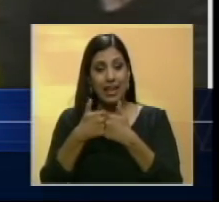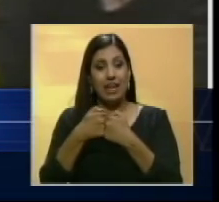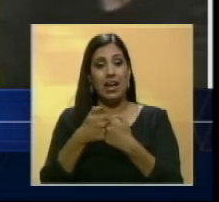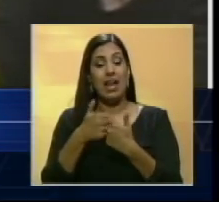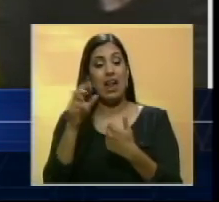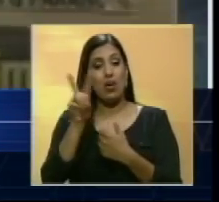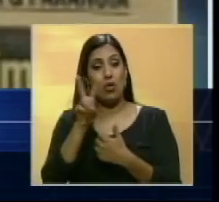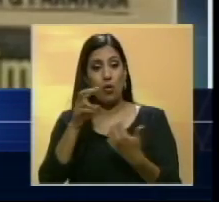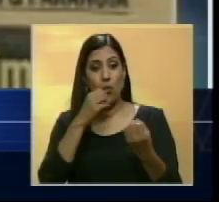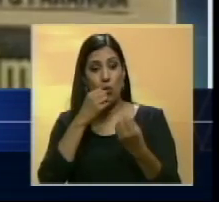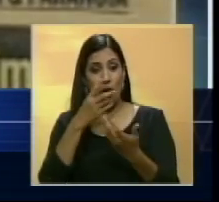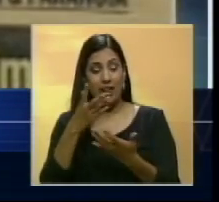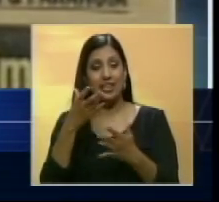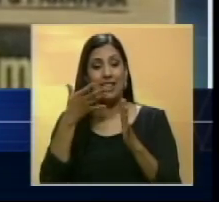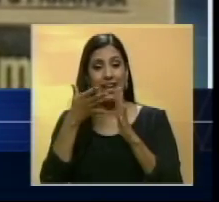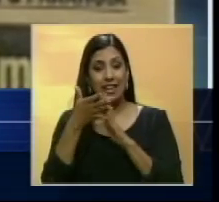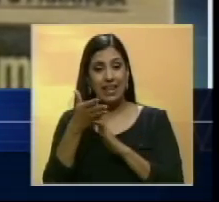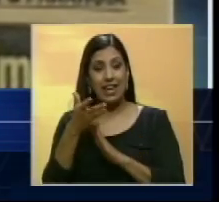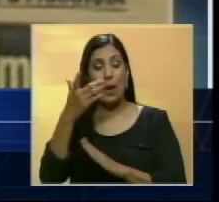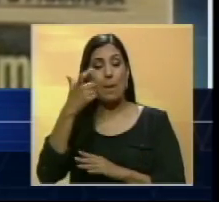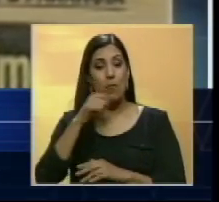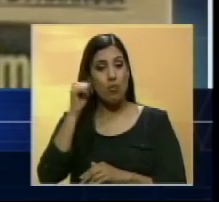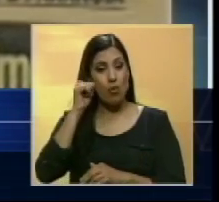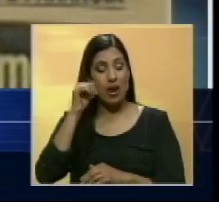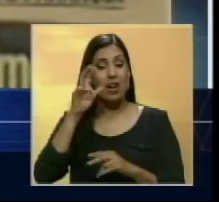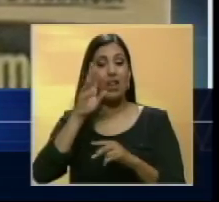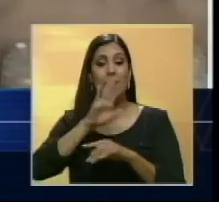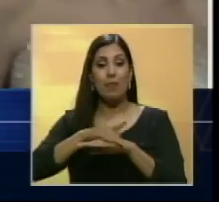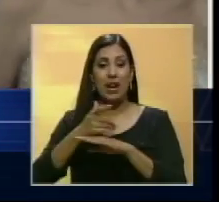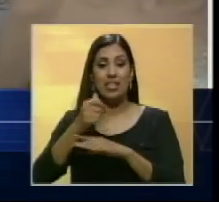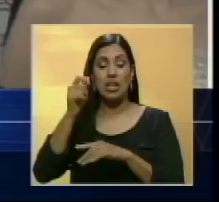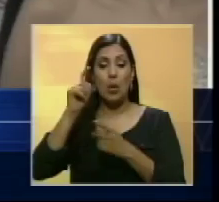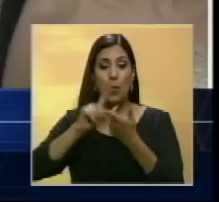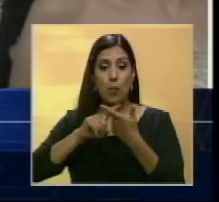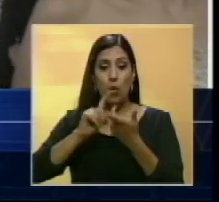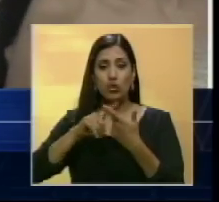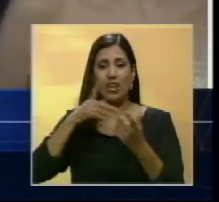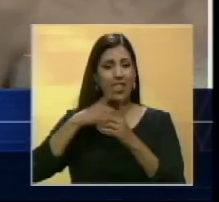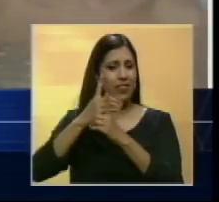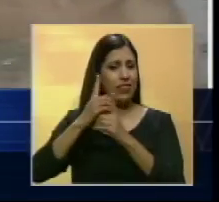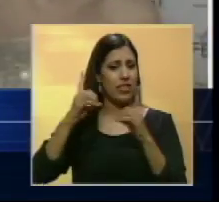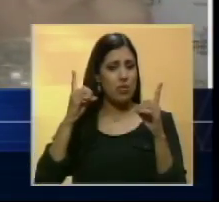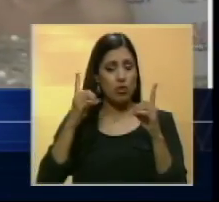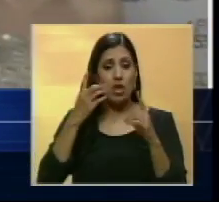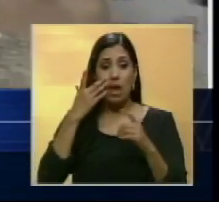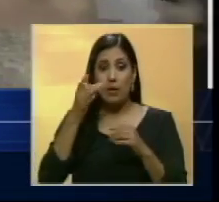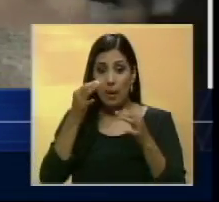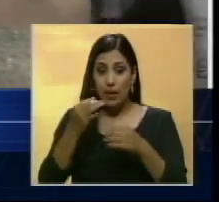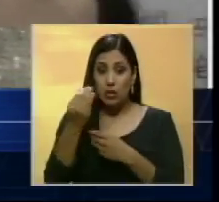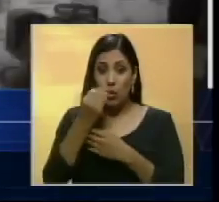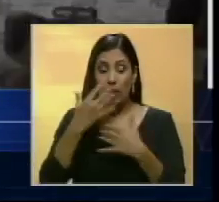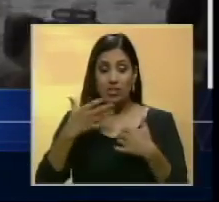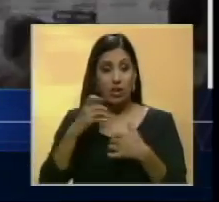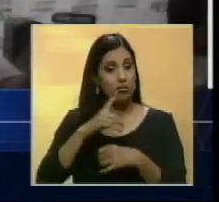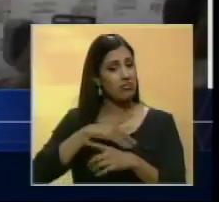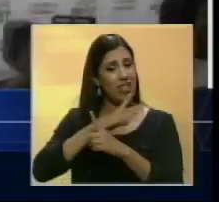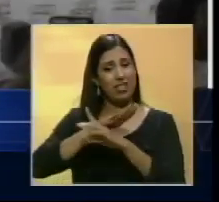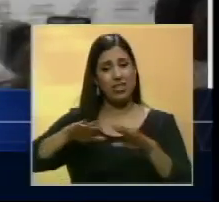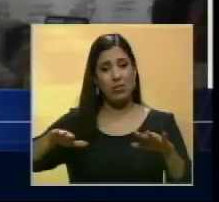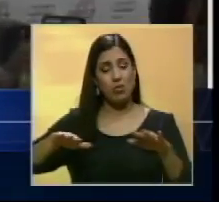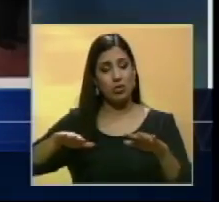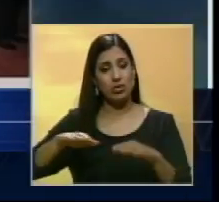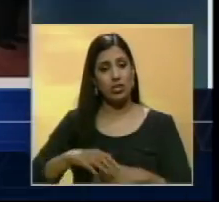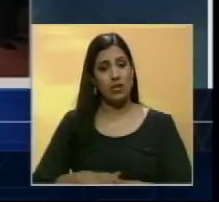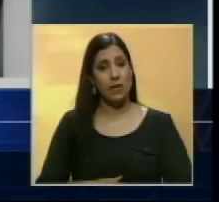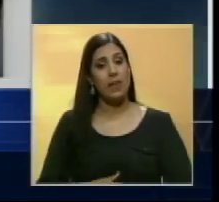Brad Pitt y Angelina, expresan que ella fue amenazada por su esposo con el divorcio si no comenzaba a cuidar su salud tanto mental